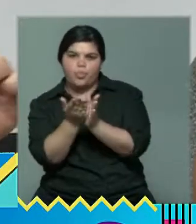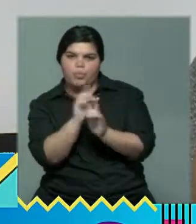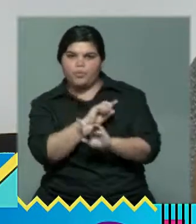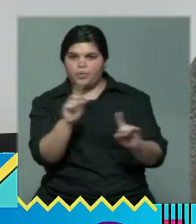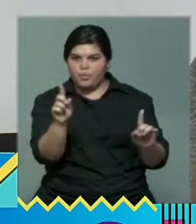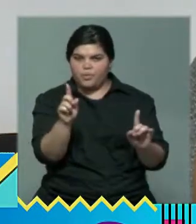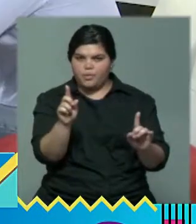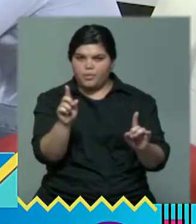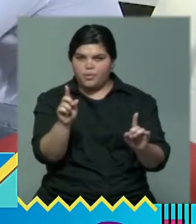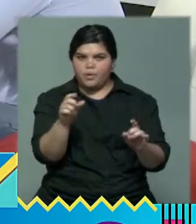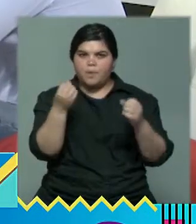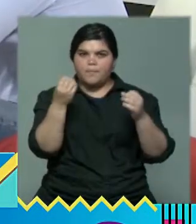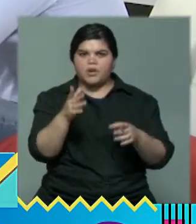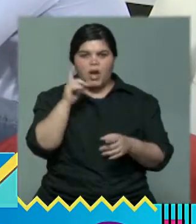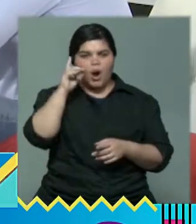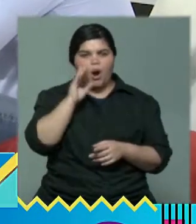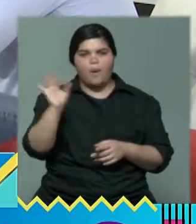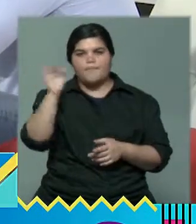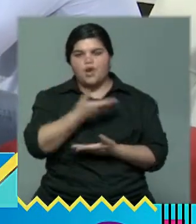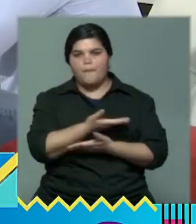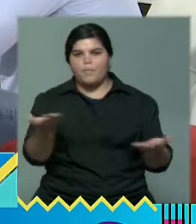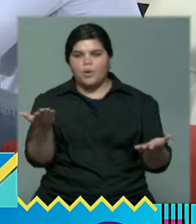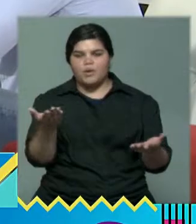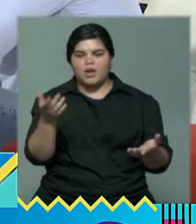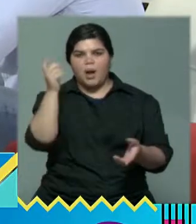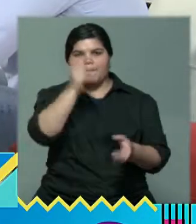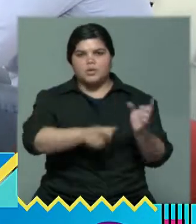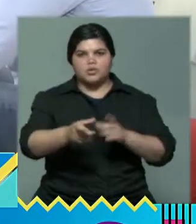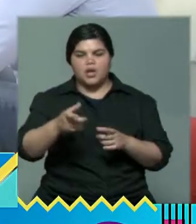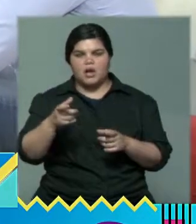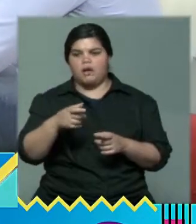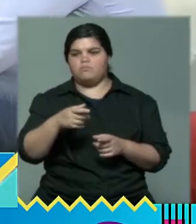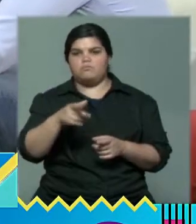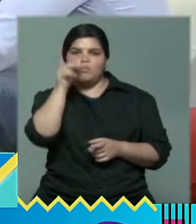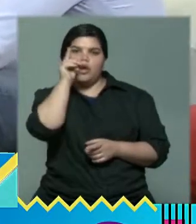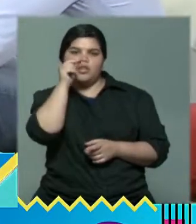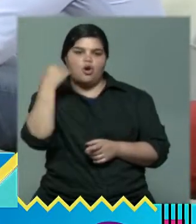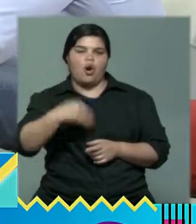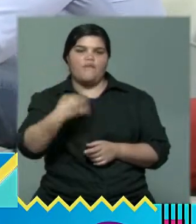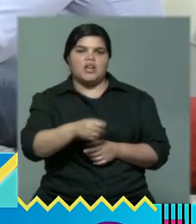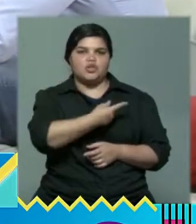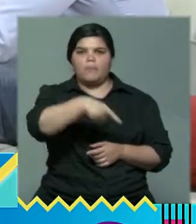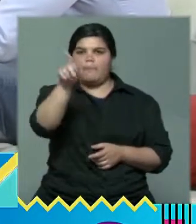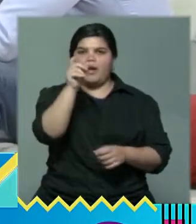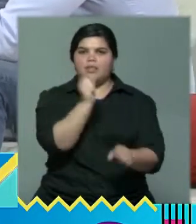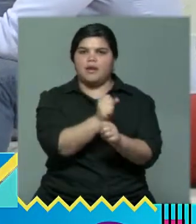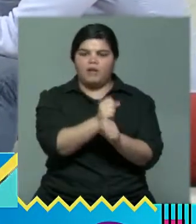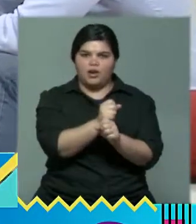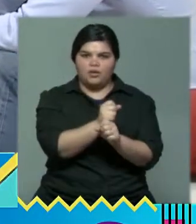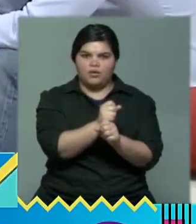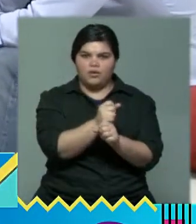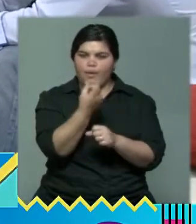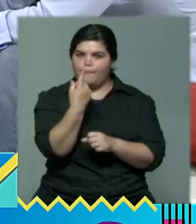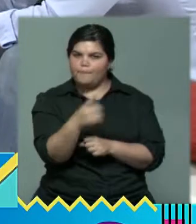ahí, en la visión de la opinión pública o de los políticos, dicen vamos a obligar a los presos a trabajar. Claro. Buenísimo, trabajen. Pero no